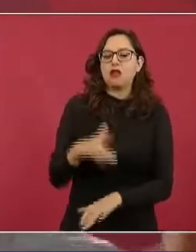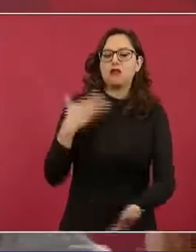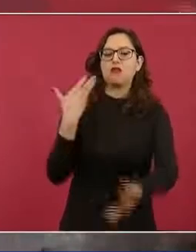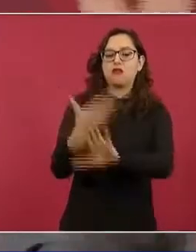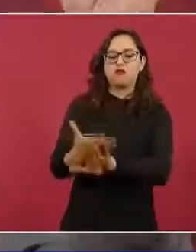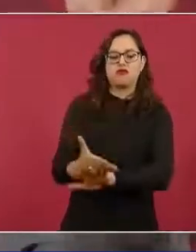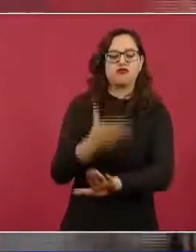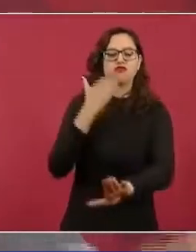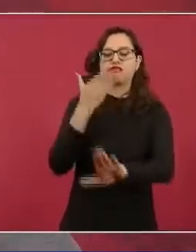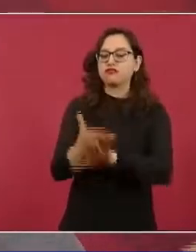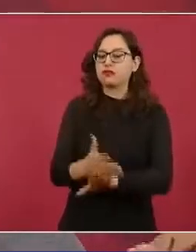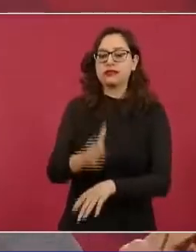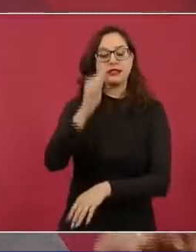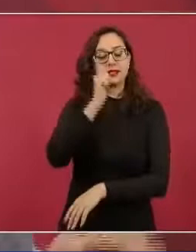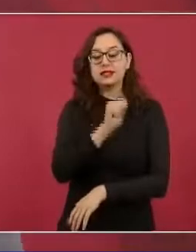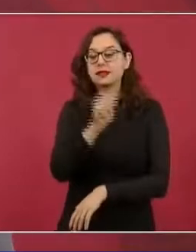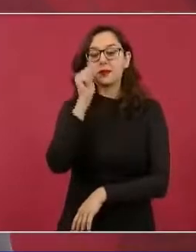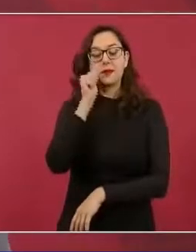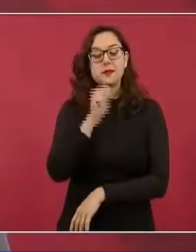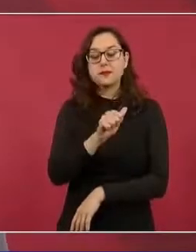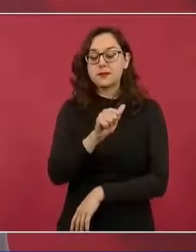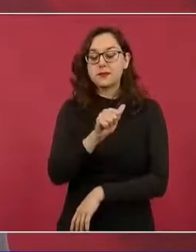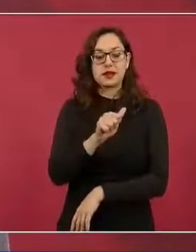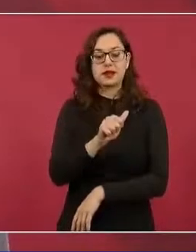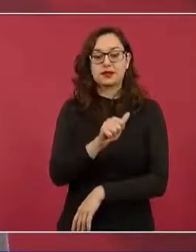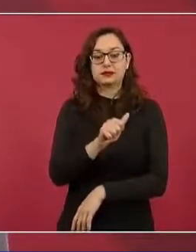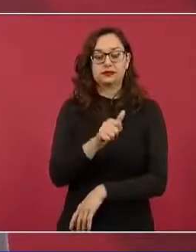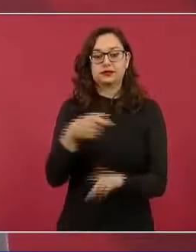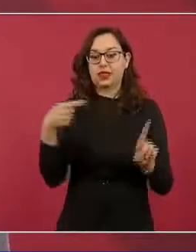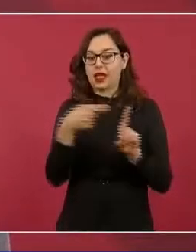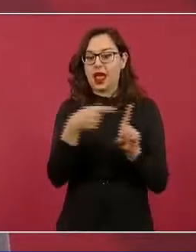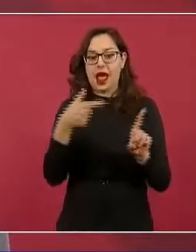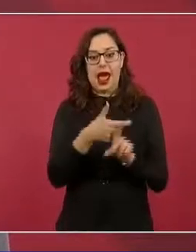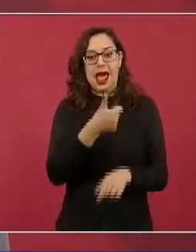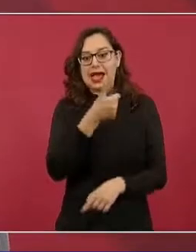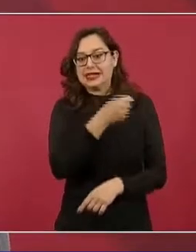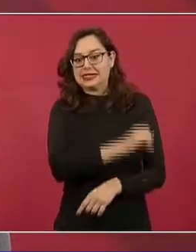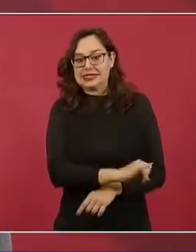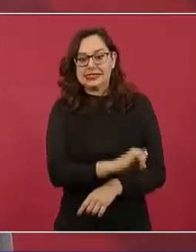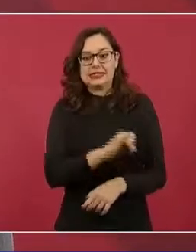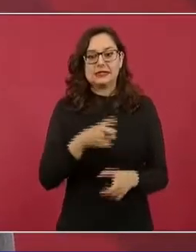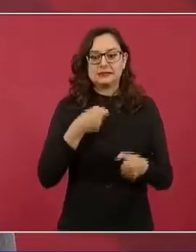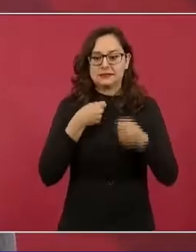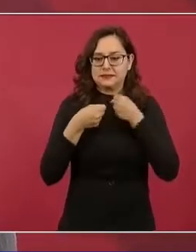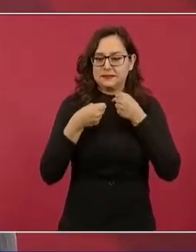Siempre es esa la máxima